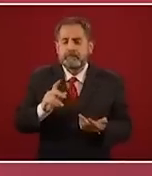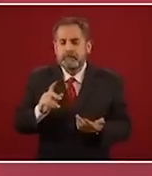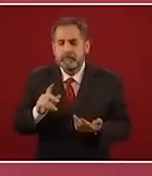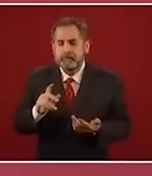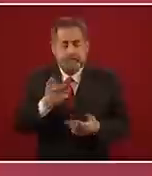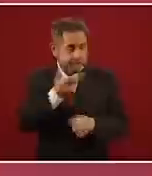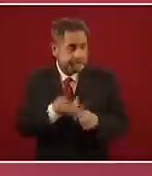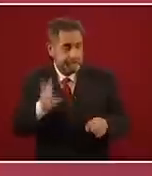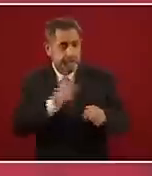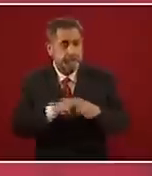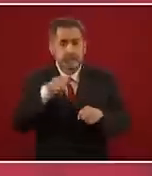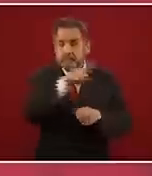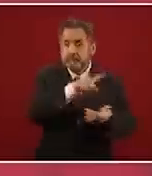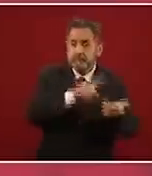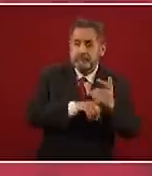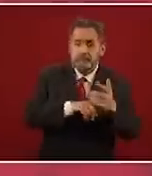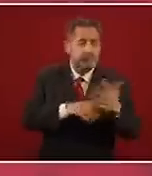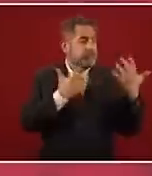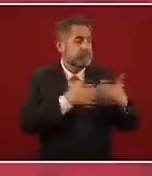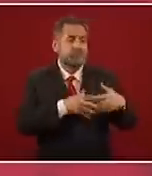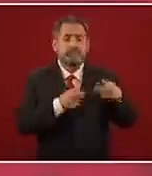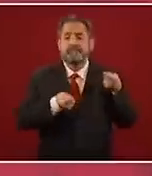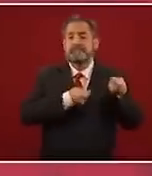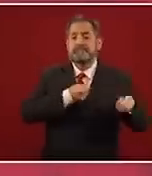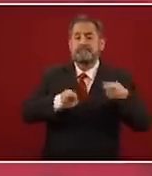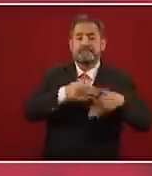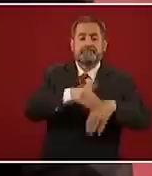los hospitales estaban tomados por las empresas,